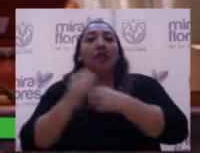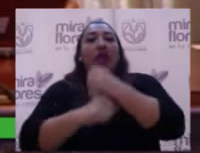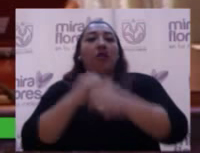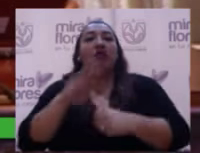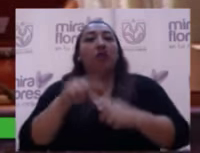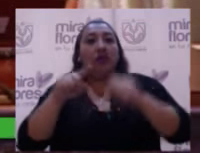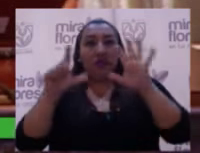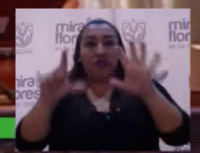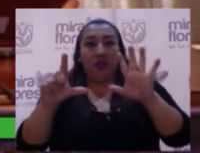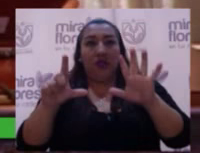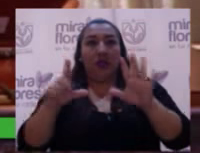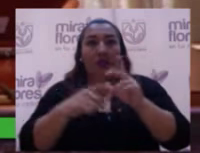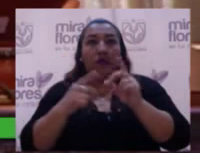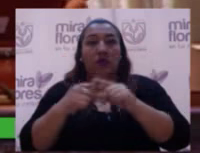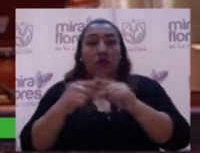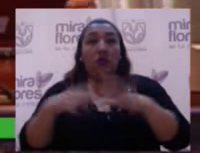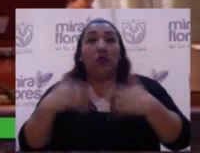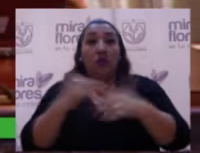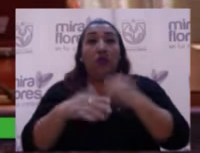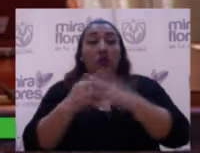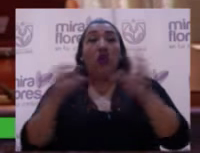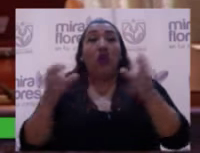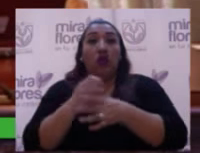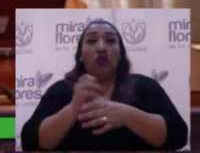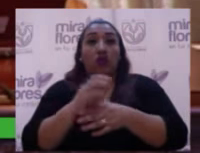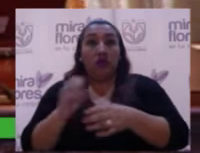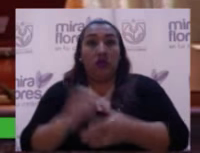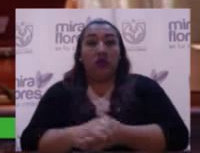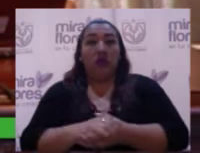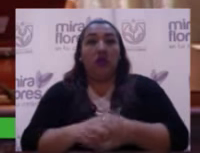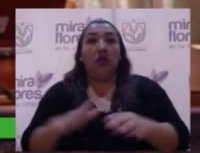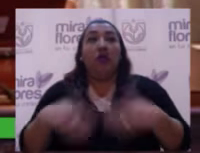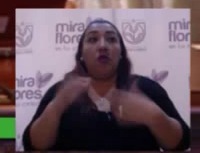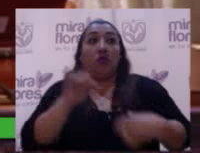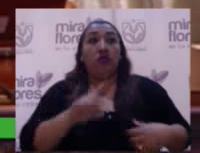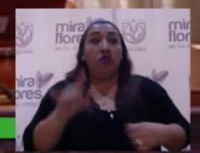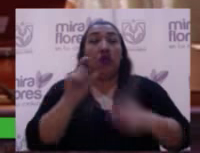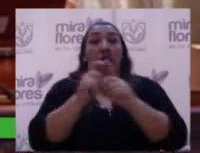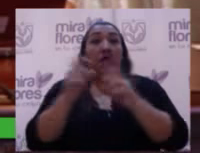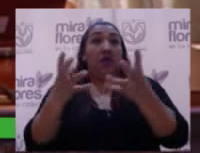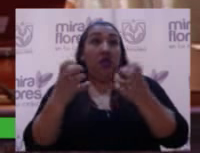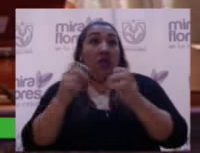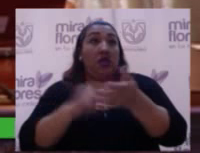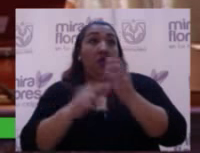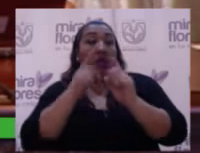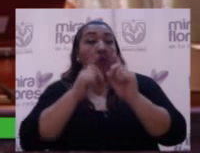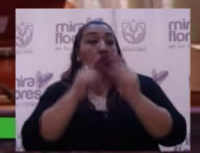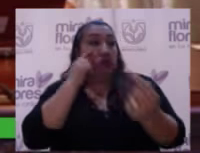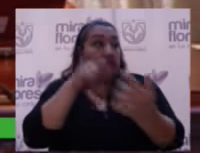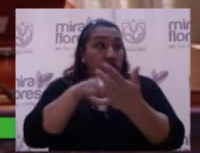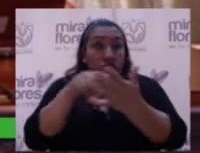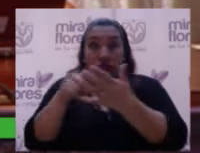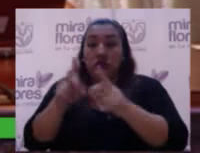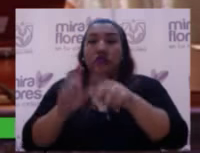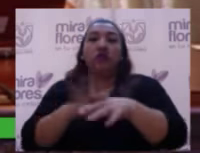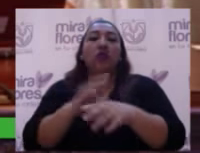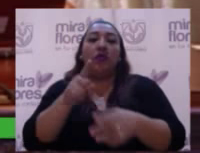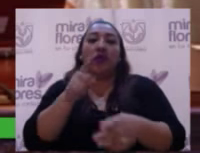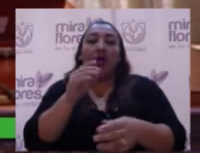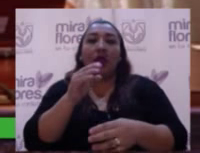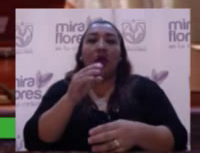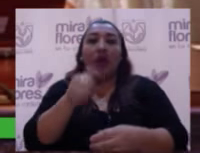del año 2017 que está en poder de todos los miembros del Consejo. Ofrezco el uso de la palabra si hubiese alguna observación a dicha